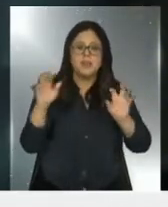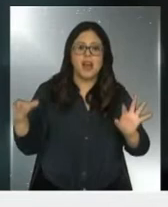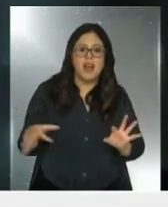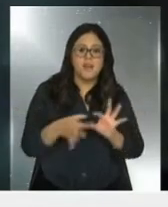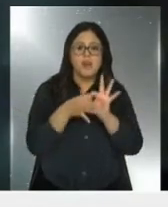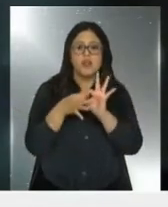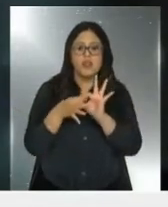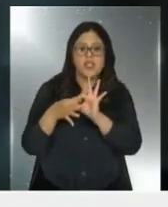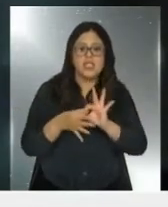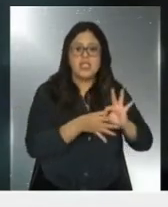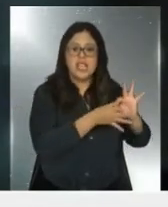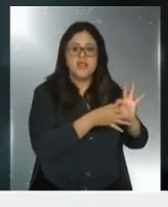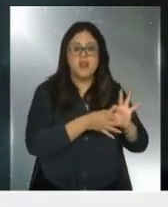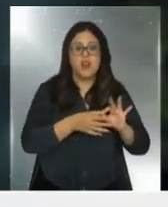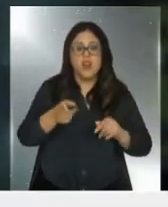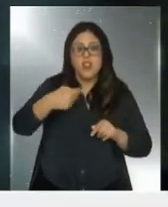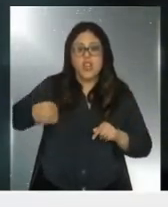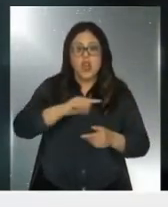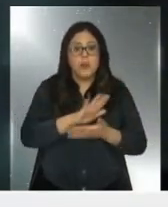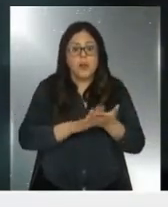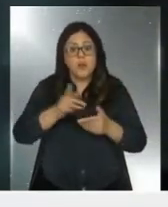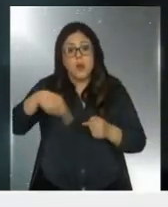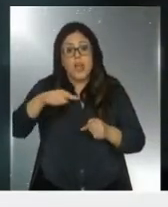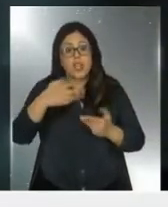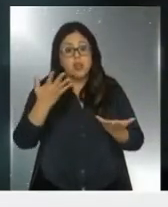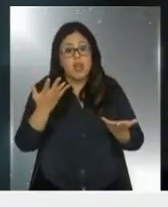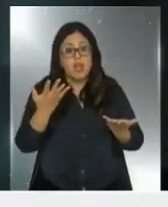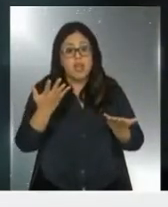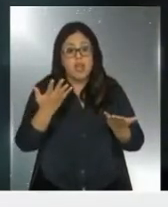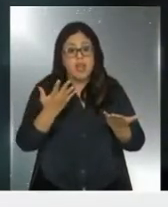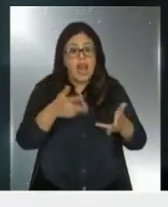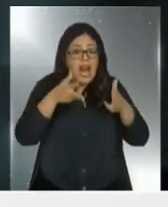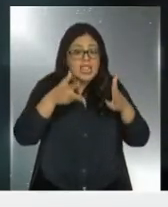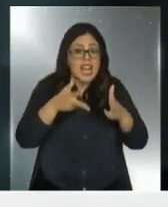causa. Por ejemplo, ellos atacaron a un proyecto minero en Centroamérica